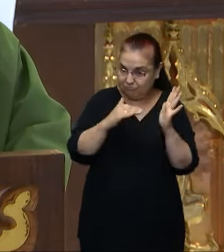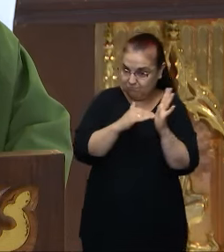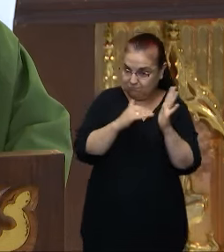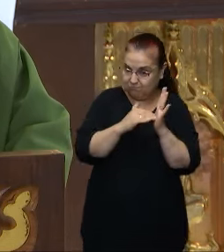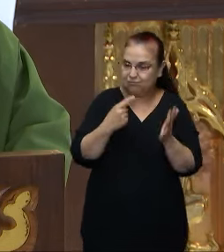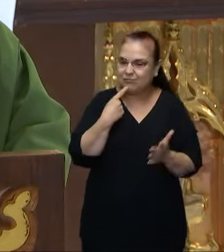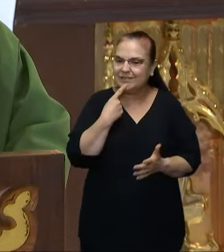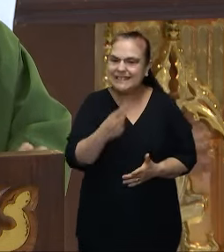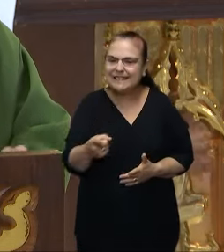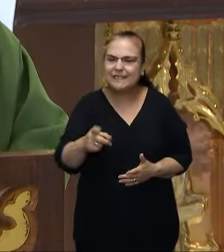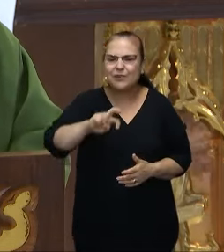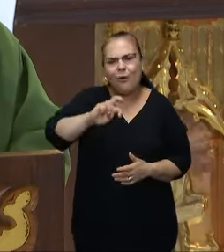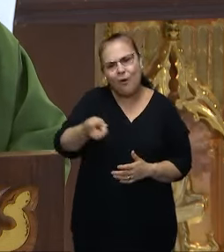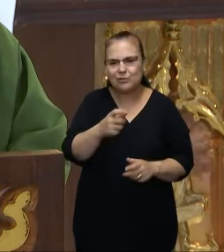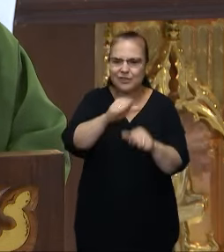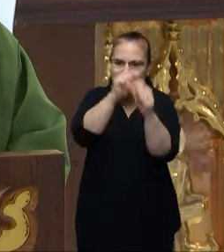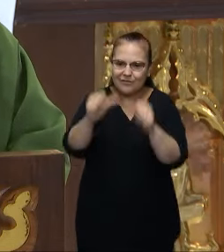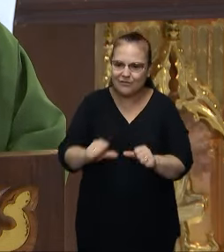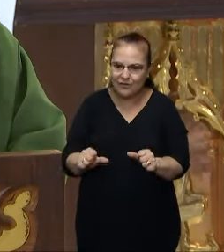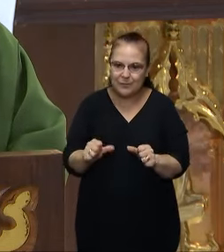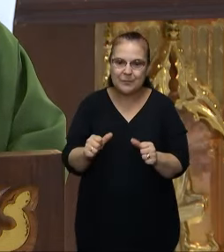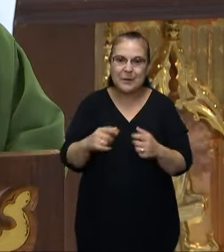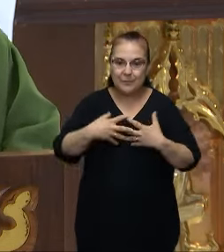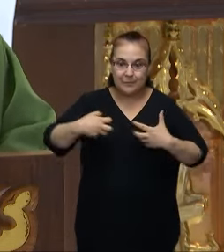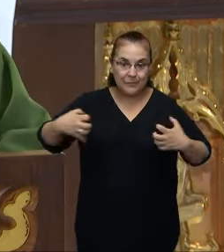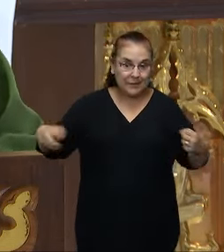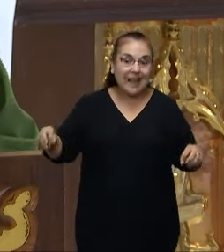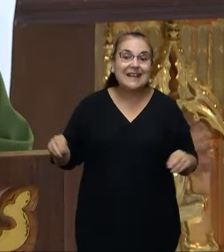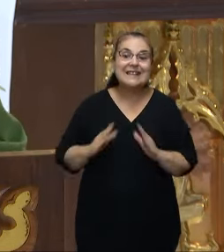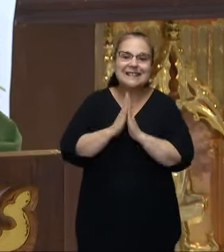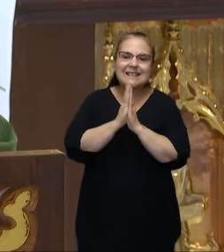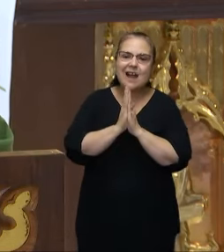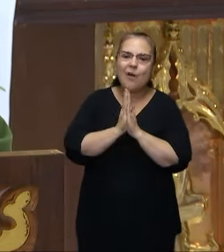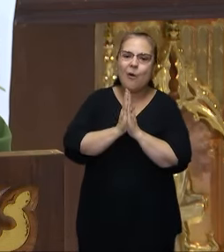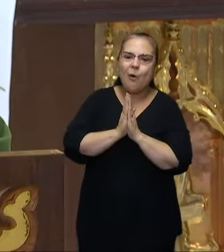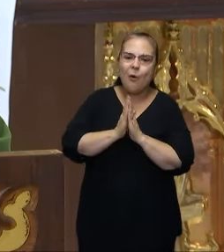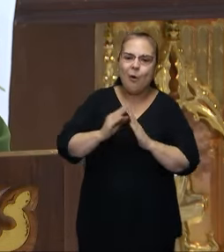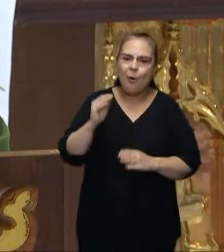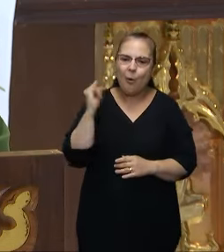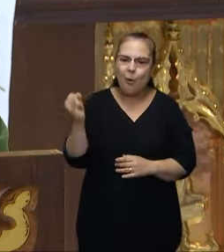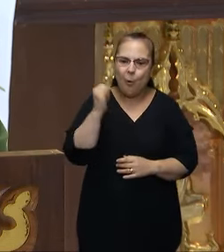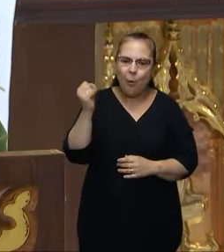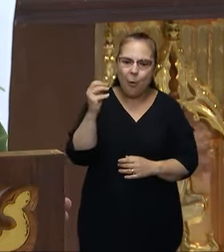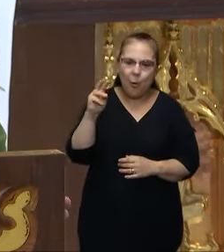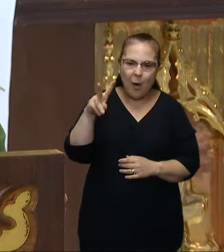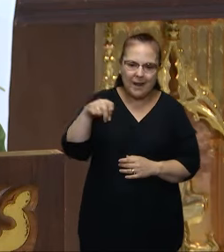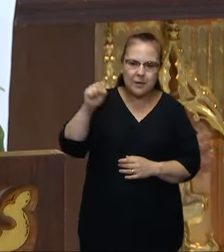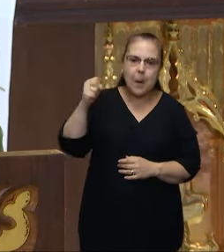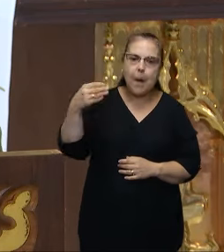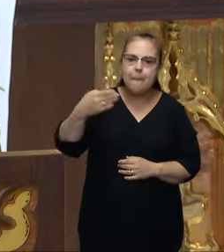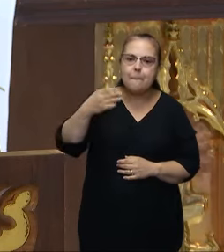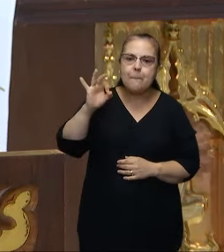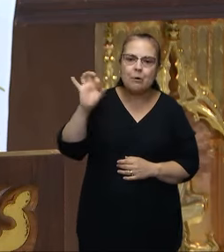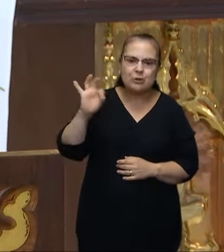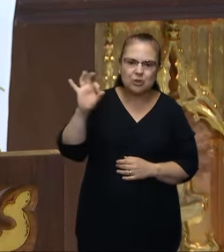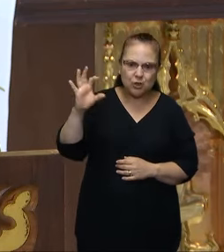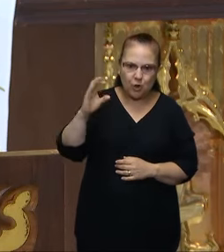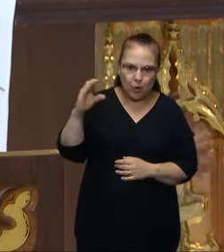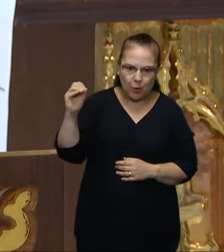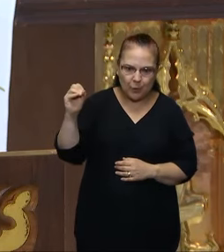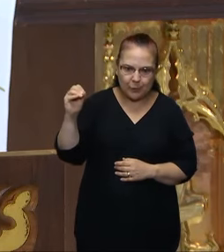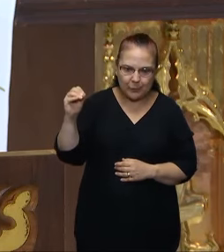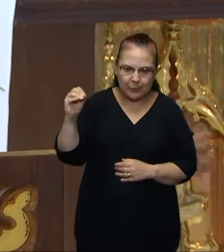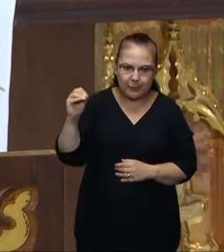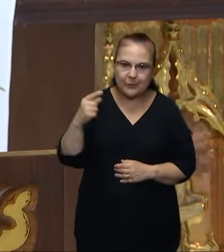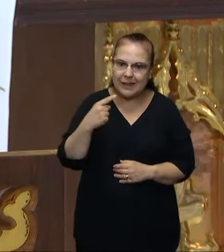manera y que ponemos en Boca de San Juan Bosco que es un poco el criterio